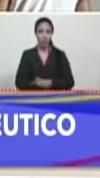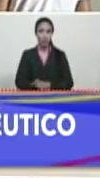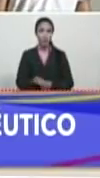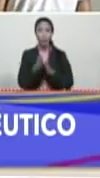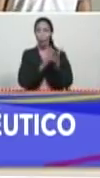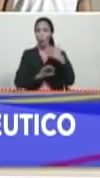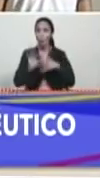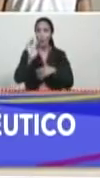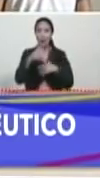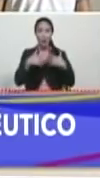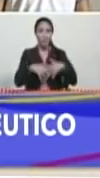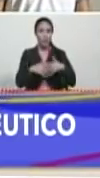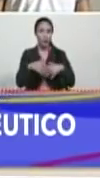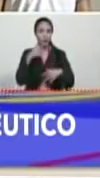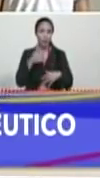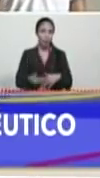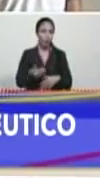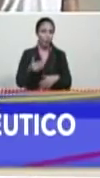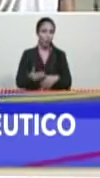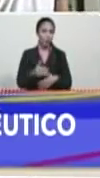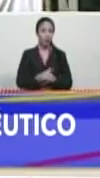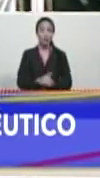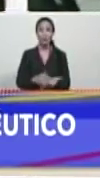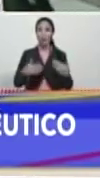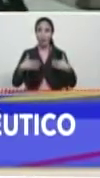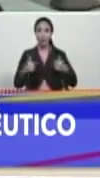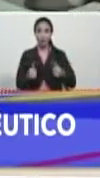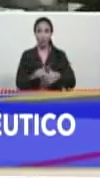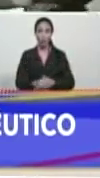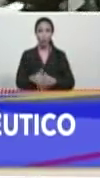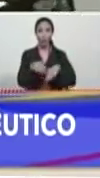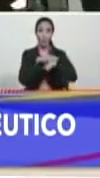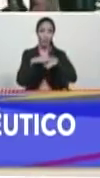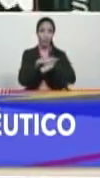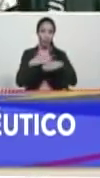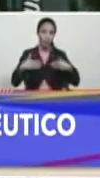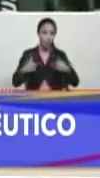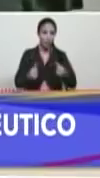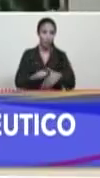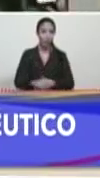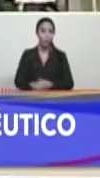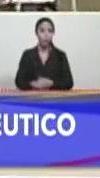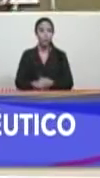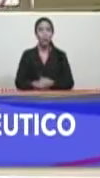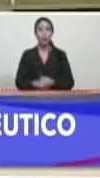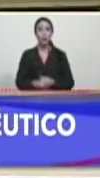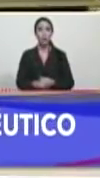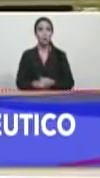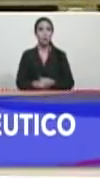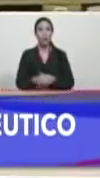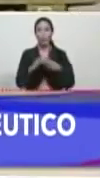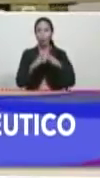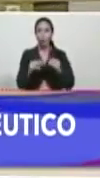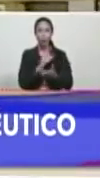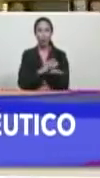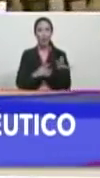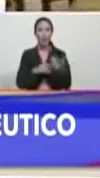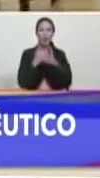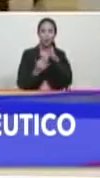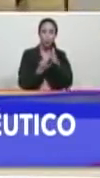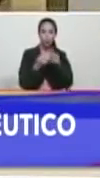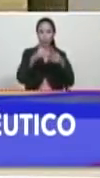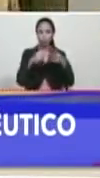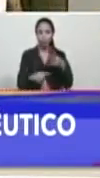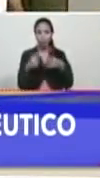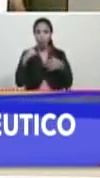y del sistema de salud público, tanto del Ministerio de Salud como del Instituto Venezolano de los Seguros Sociales. Nosotros, con